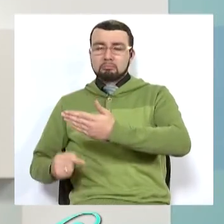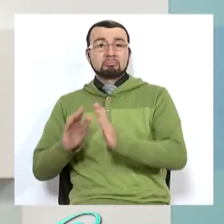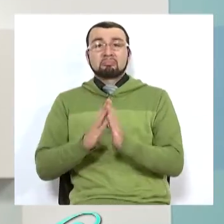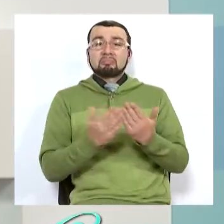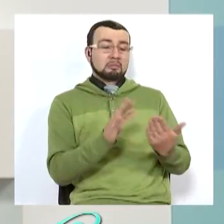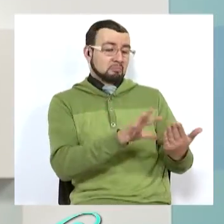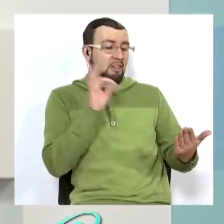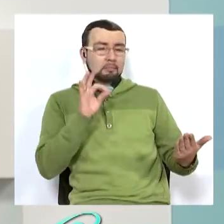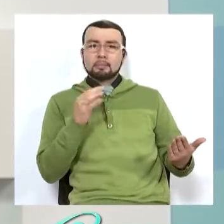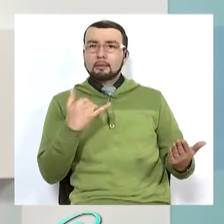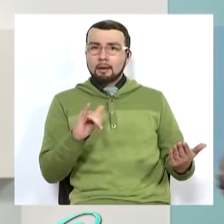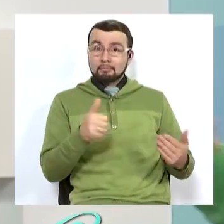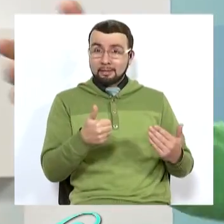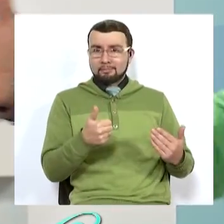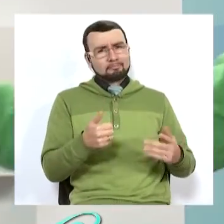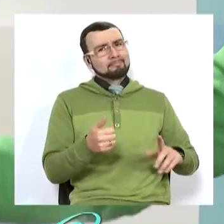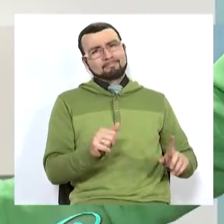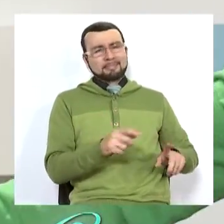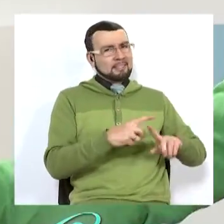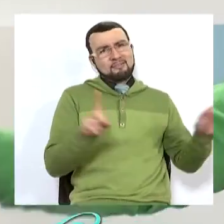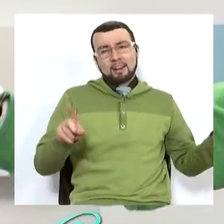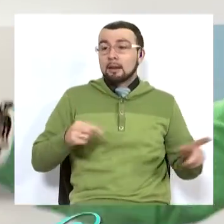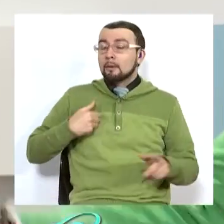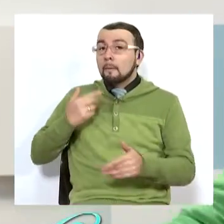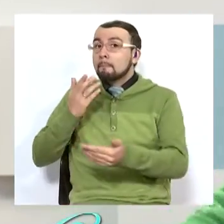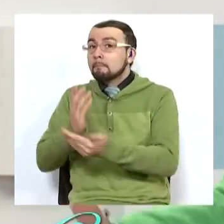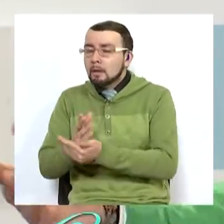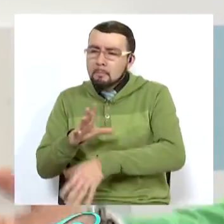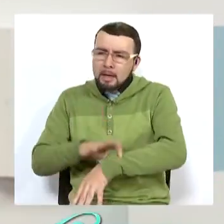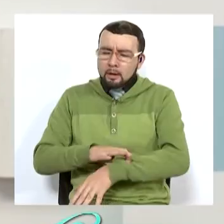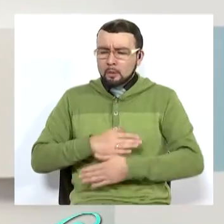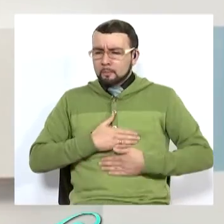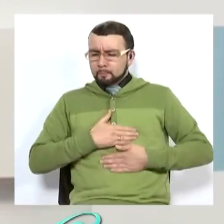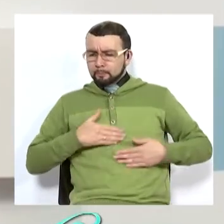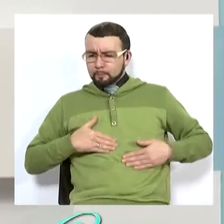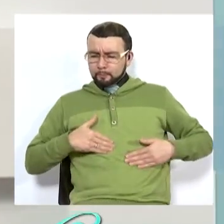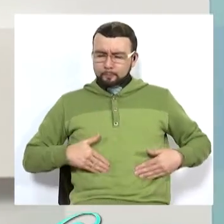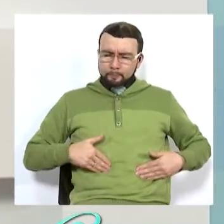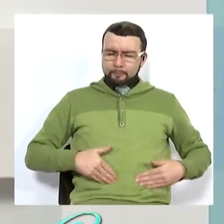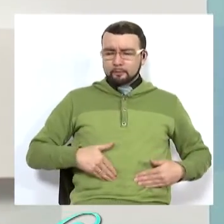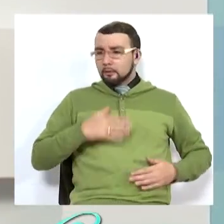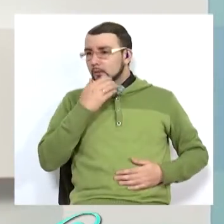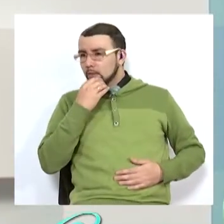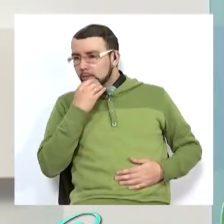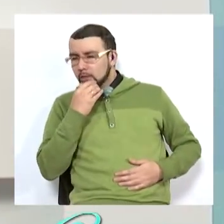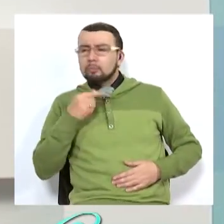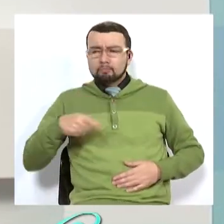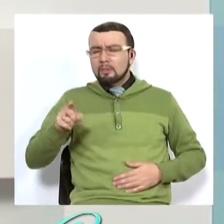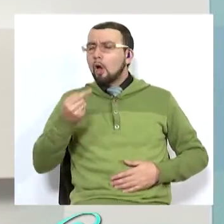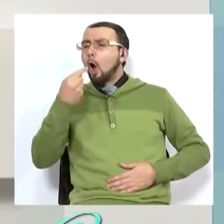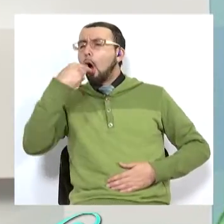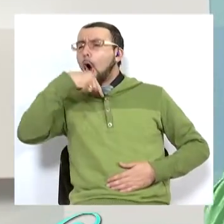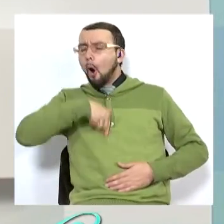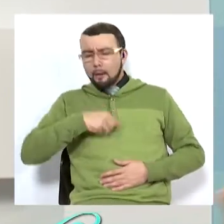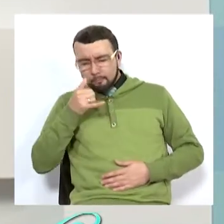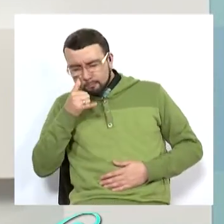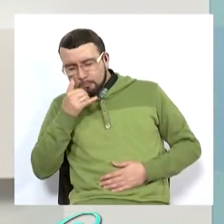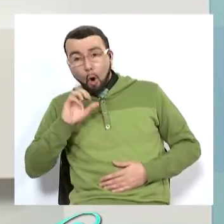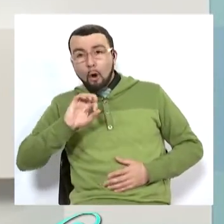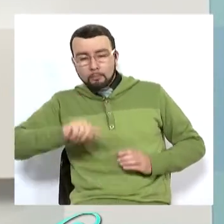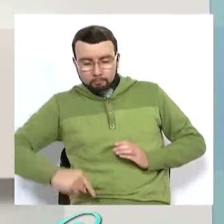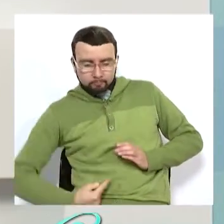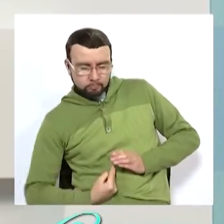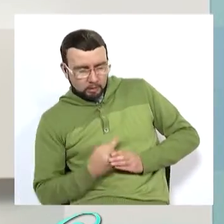el libro. Distinto es cuando yo voy y toco al paciente, lo examino y le mando una endoscopia o una colonoscopia,